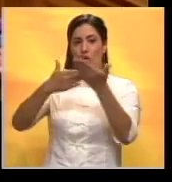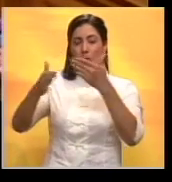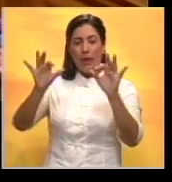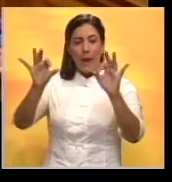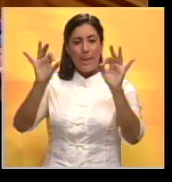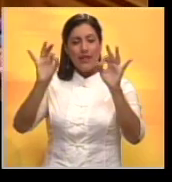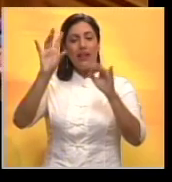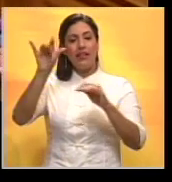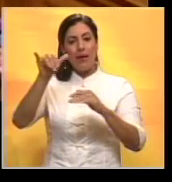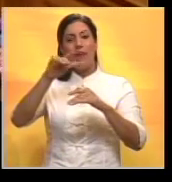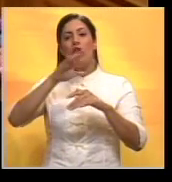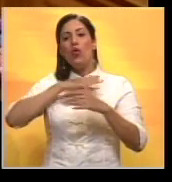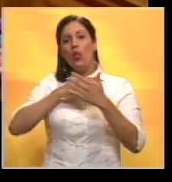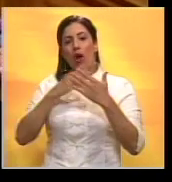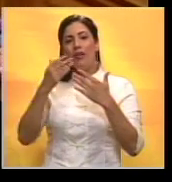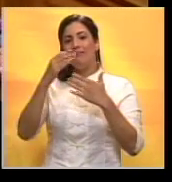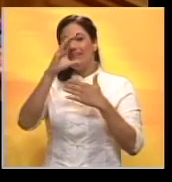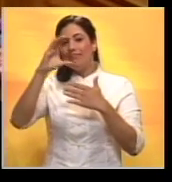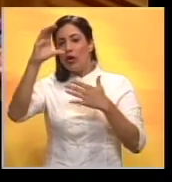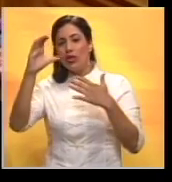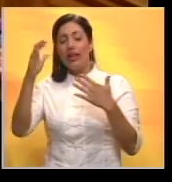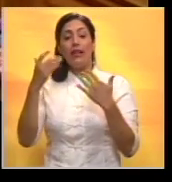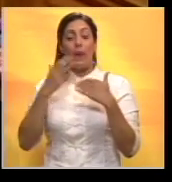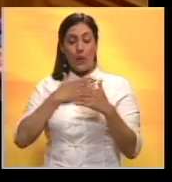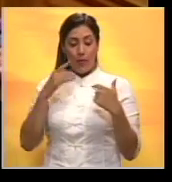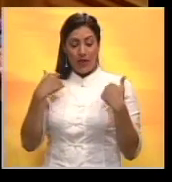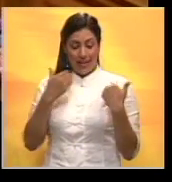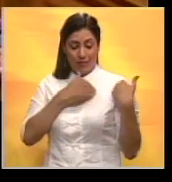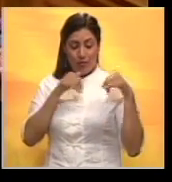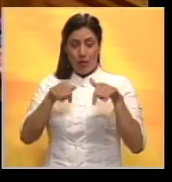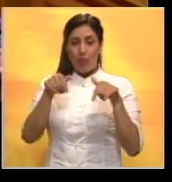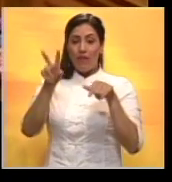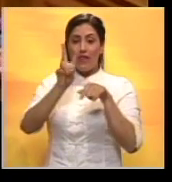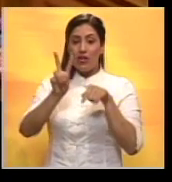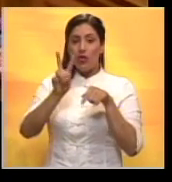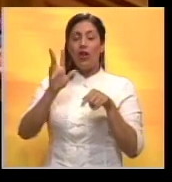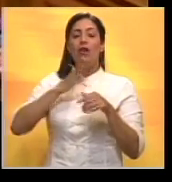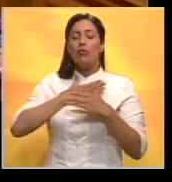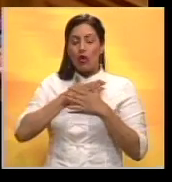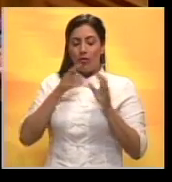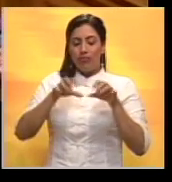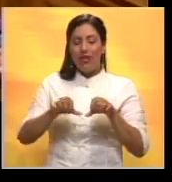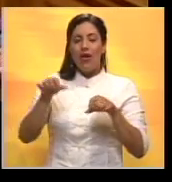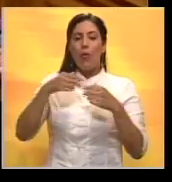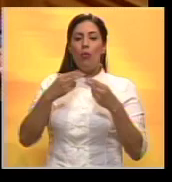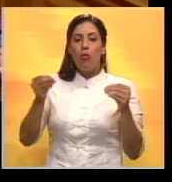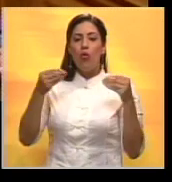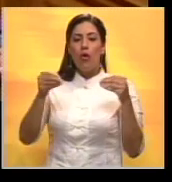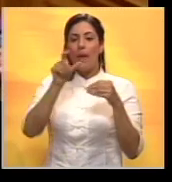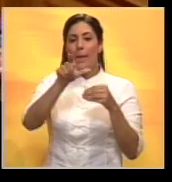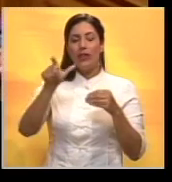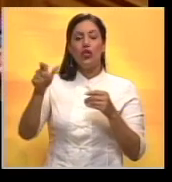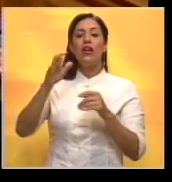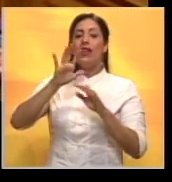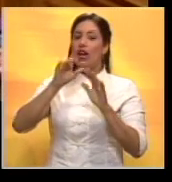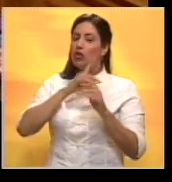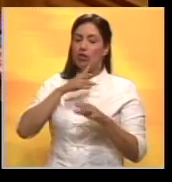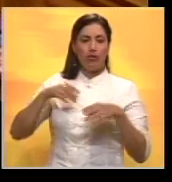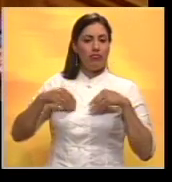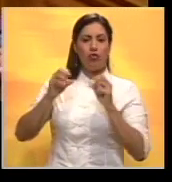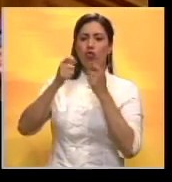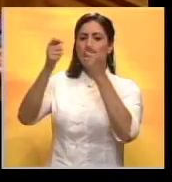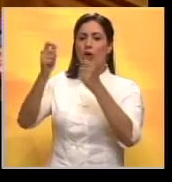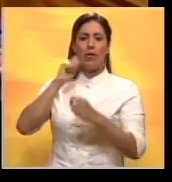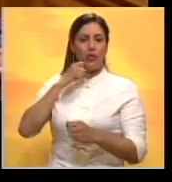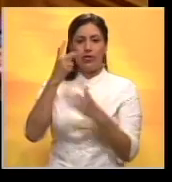exclusiva y en la plataforma continental pertenecen a la república son bienes de dominio público y por tanto inalienables